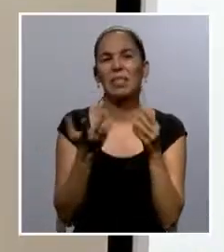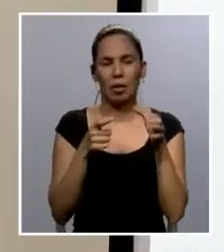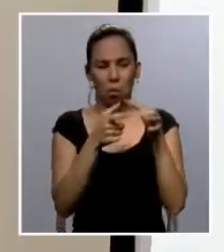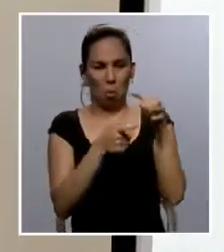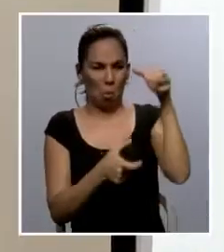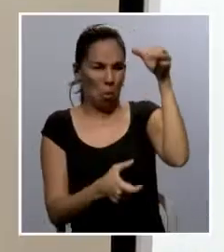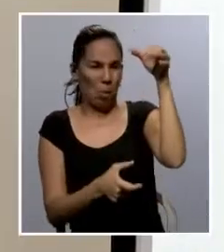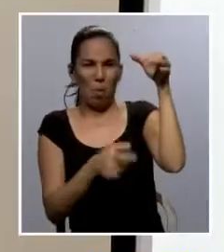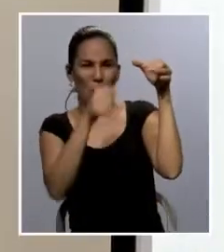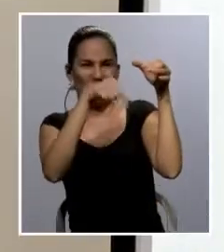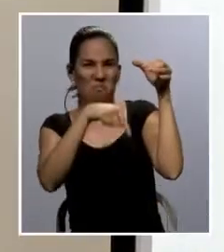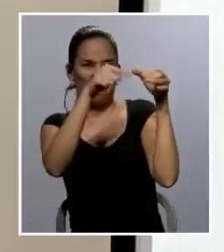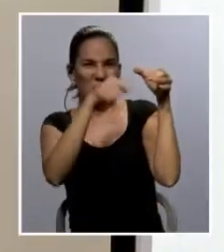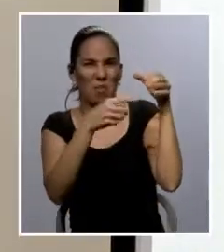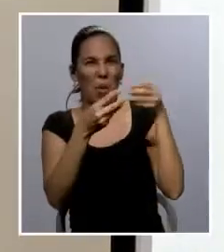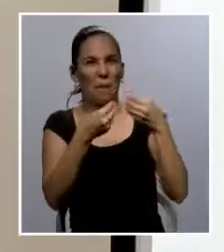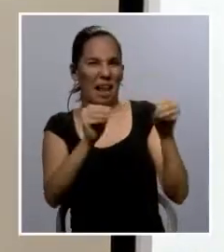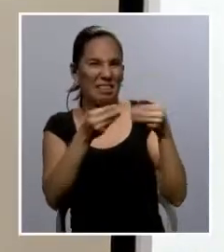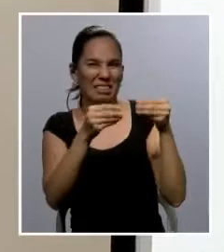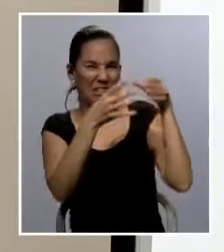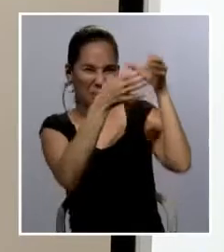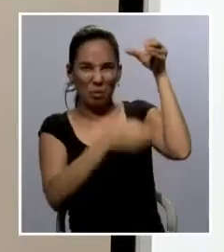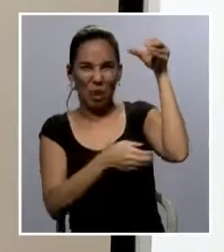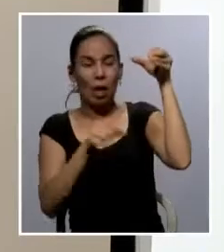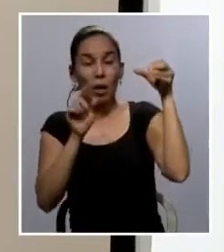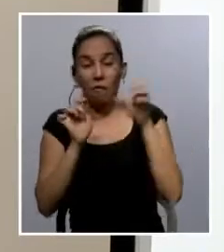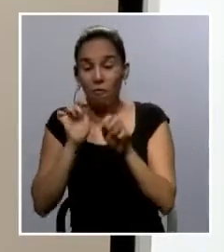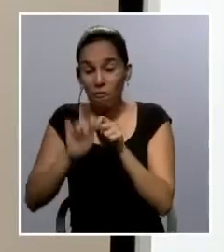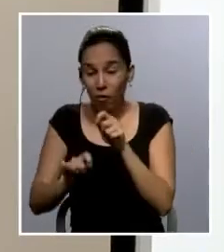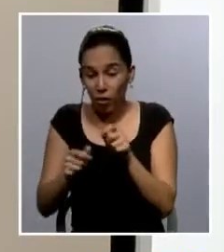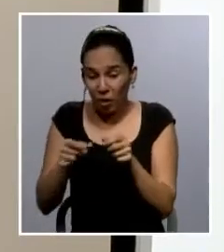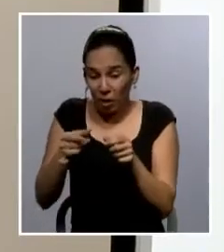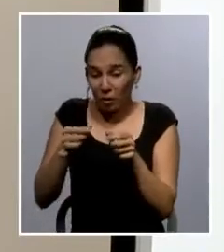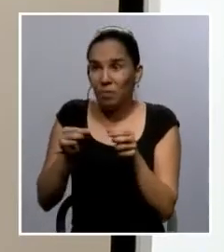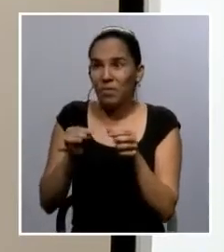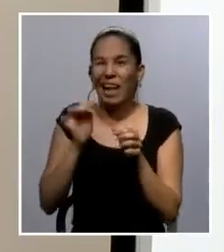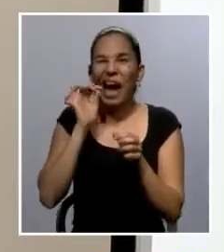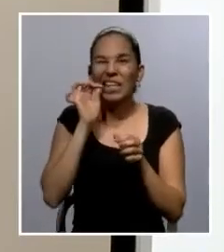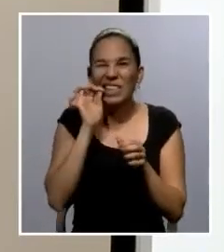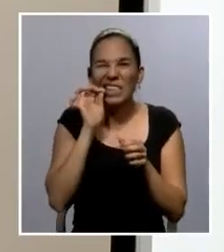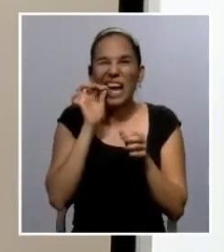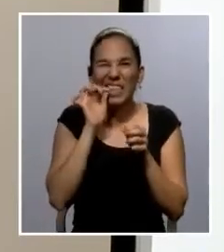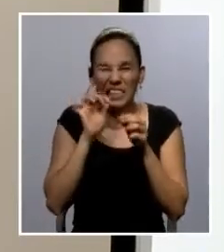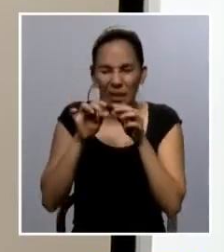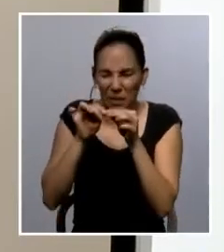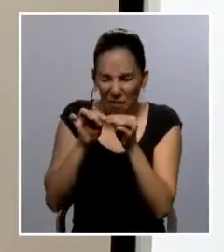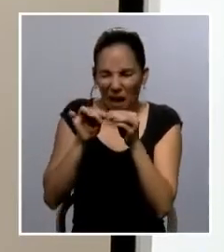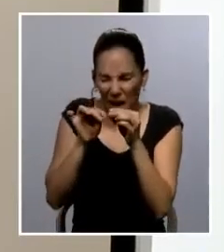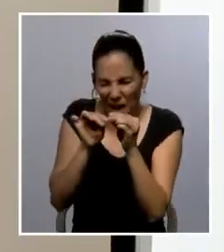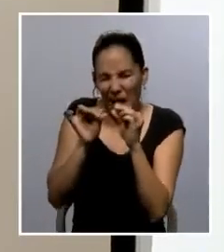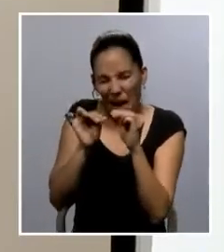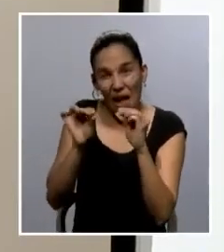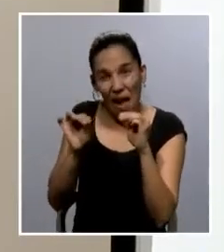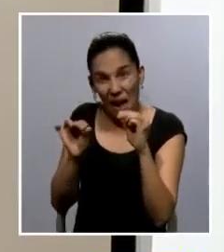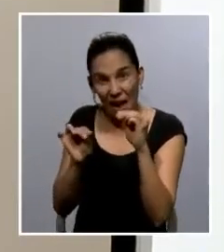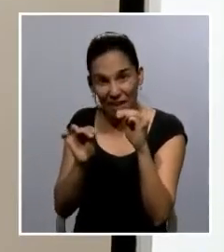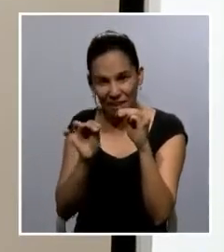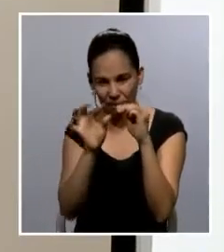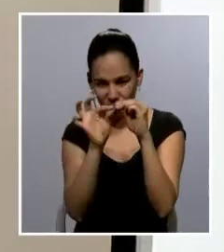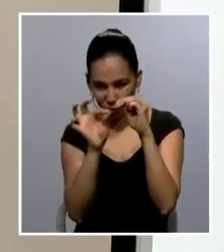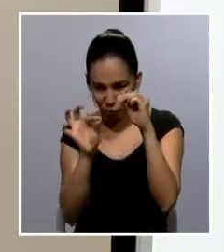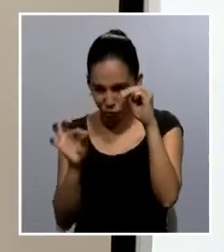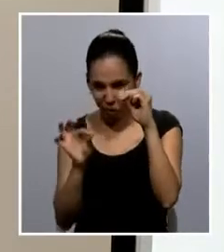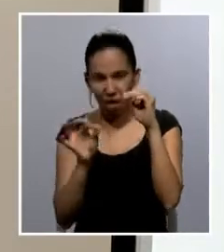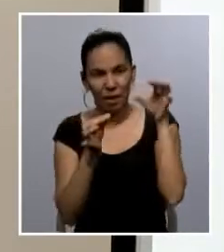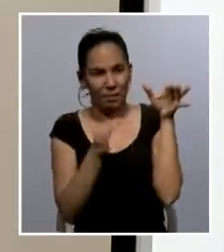plástica con un palito de fósforos, el cual yo mordí, lo majé bastante, para poder